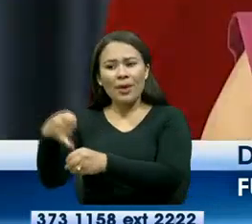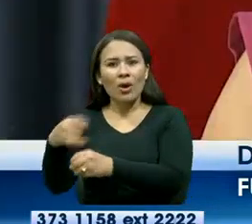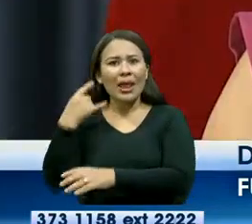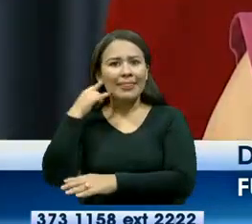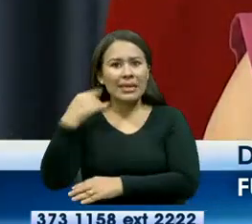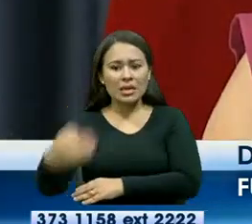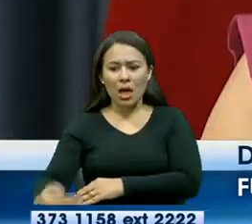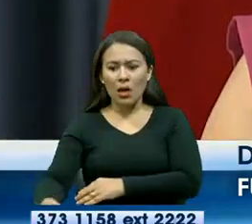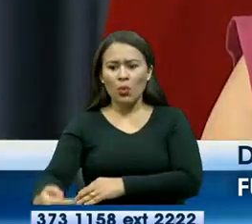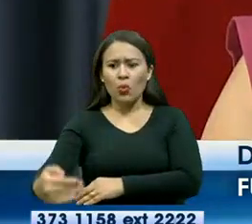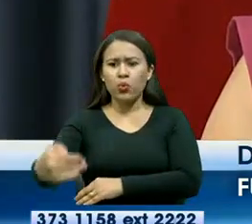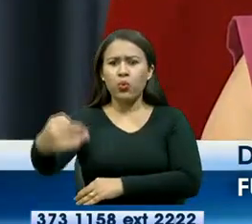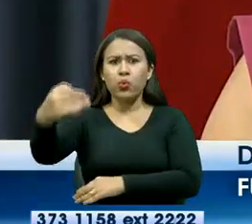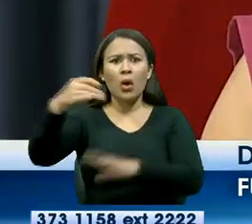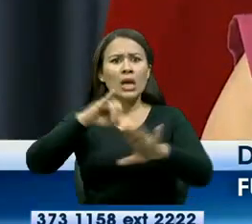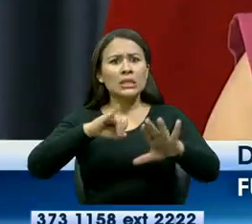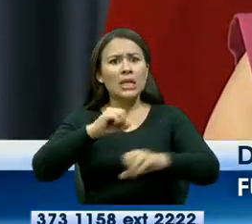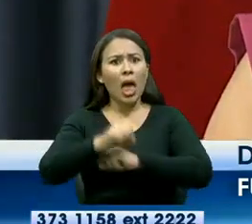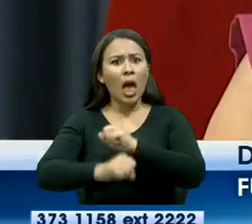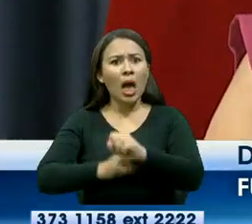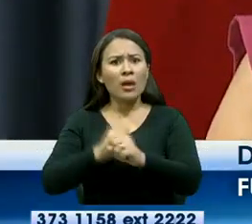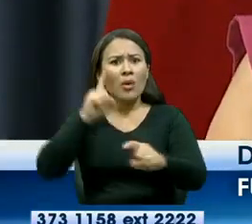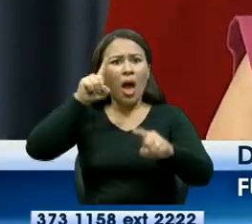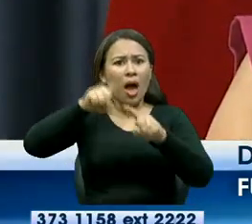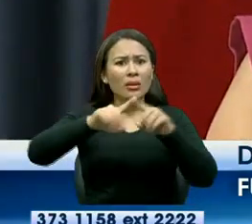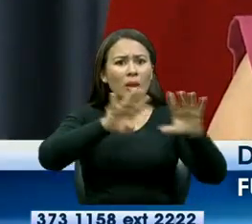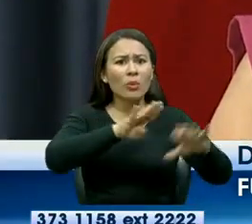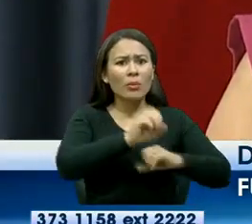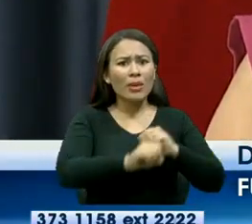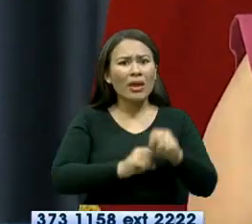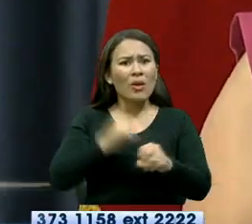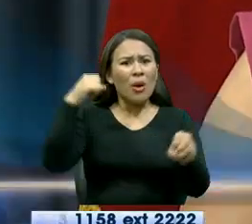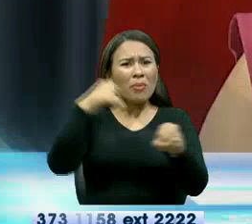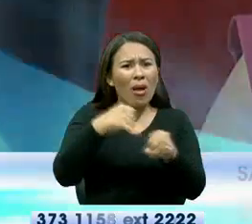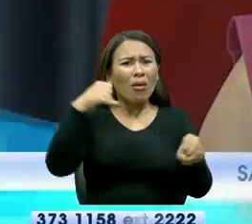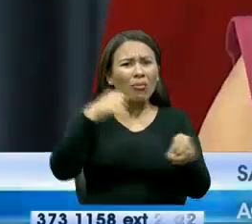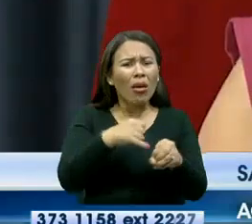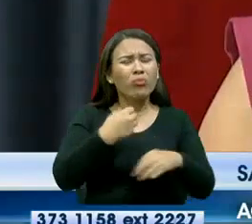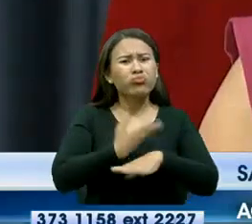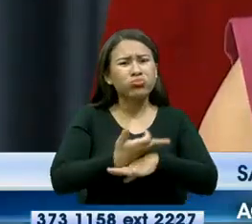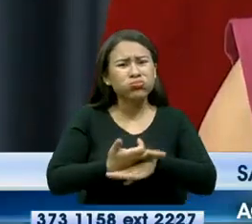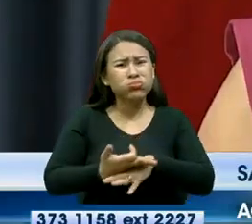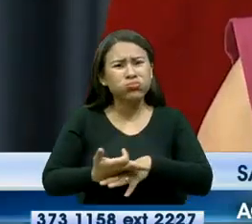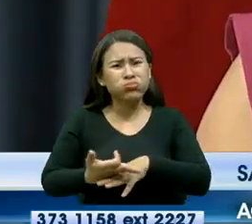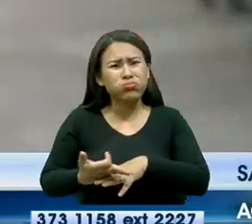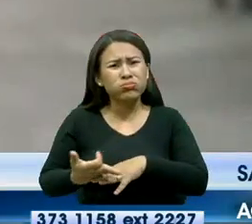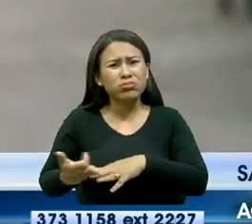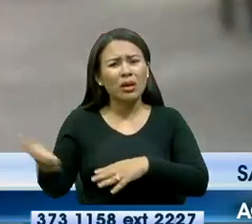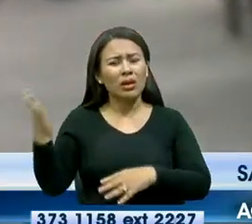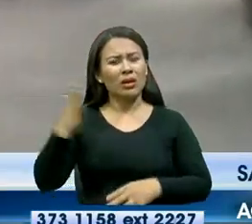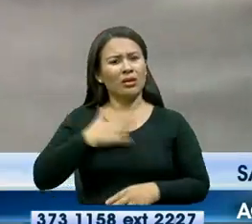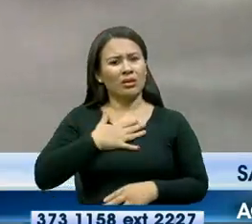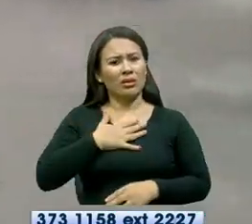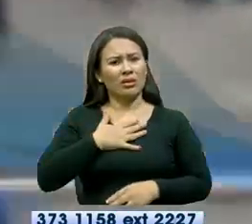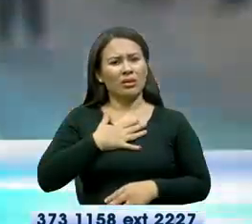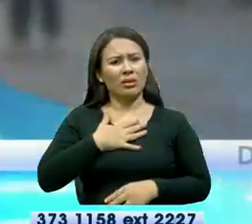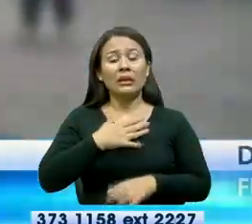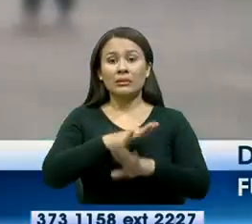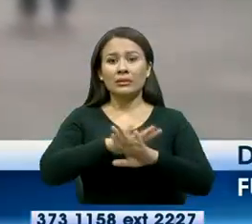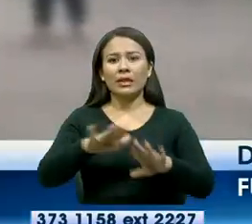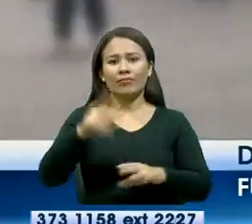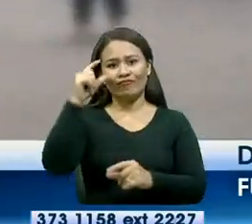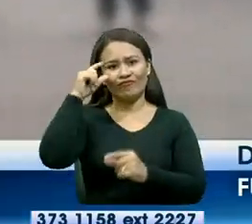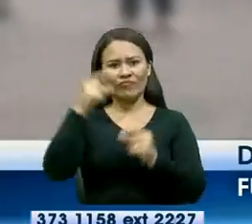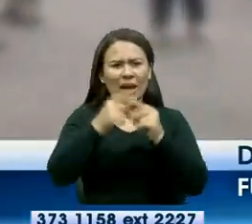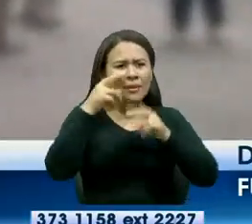una violación por vía anal a una persona, a una niña de 6 a los 9 años de edad. Según la fiscalía, aprovechaba que la